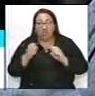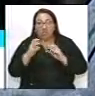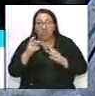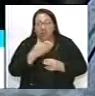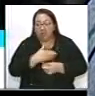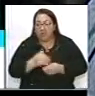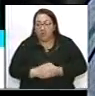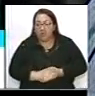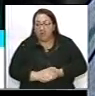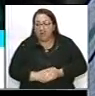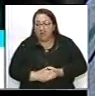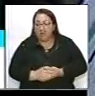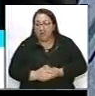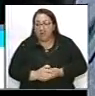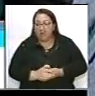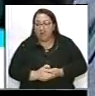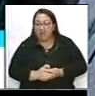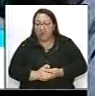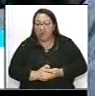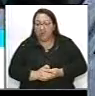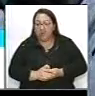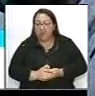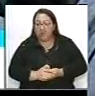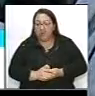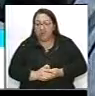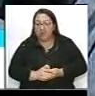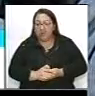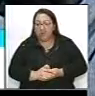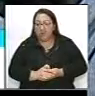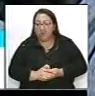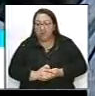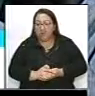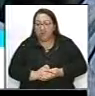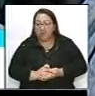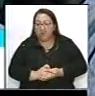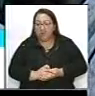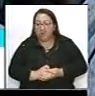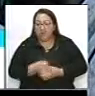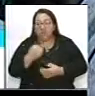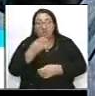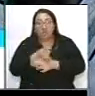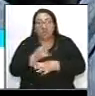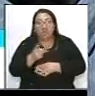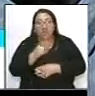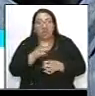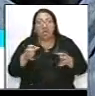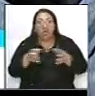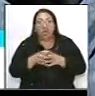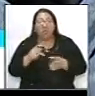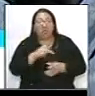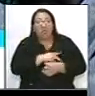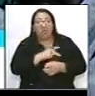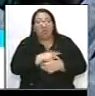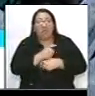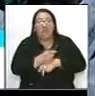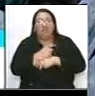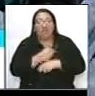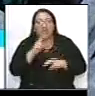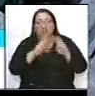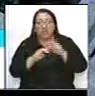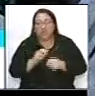presidenta. O sea, ¿cuál es la lectura que yo doy acá, presidenta? Y siempre voy a criticar esto. Para Fuerza Popular, al toque, ¿no?